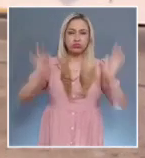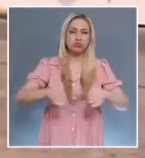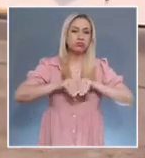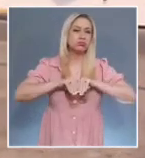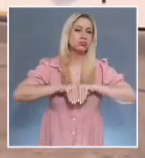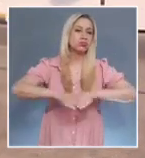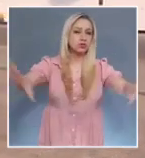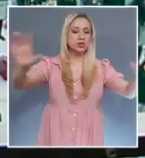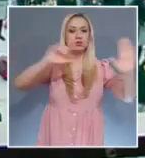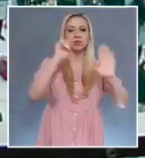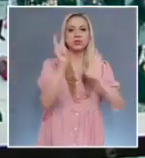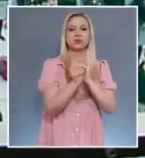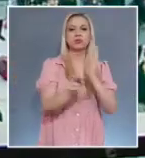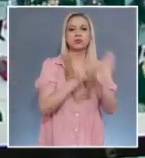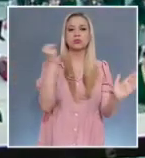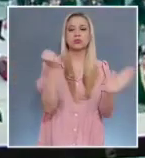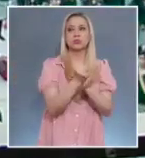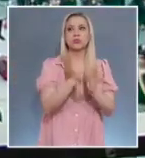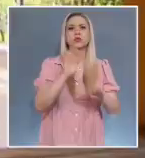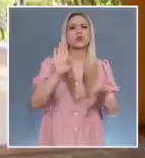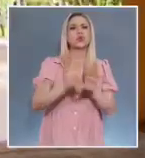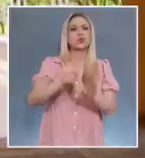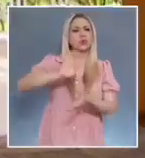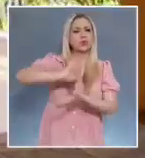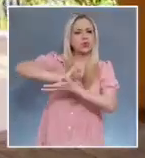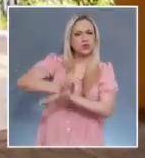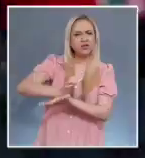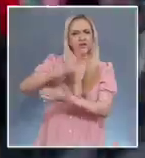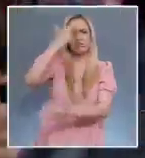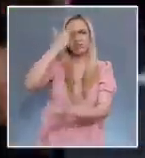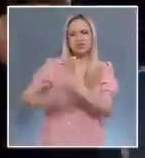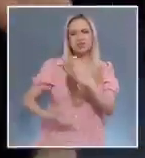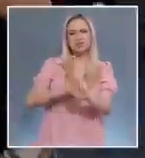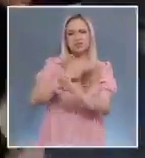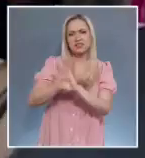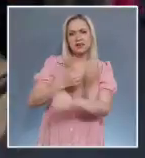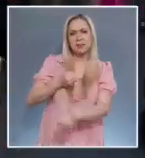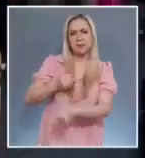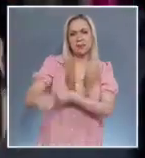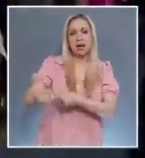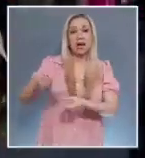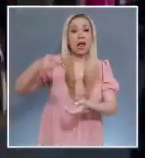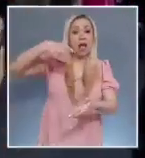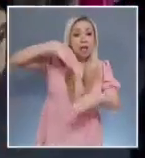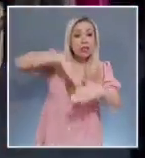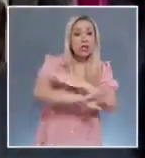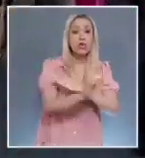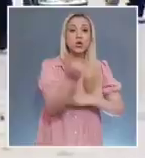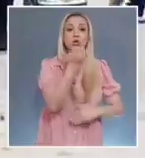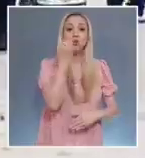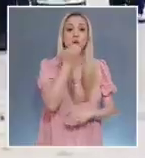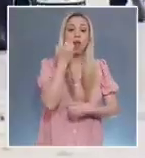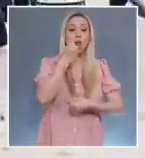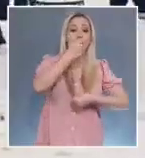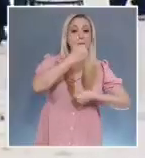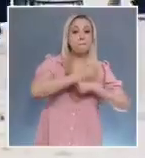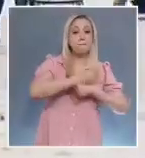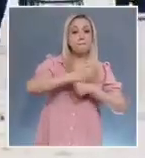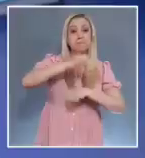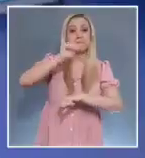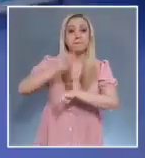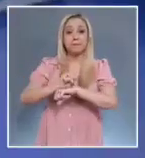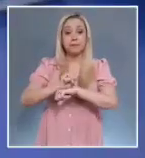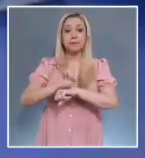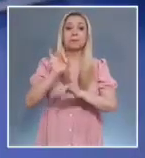o agresión física o verbal cometida en instituciones educativas de nivel básico por parte de una alumna o